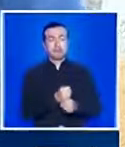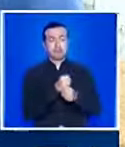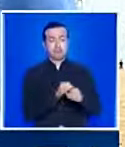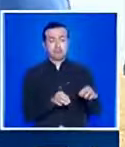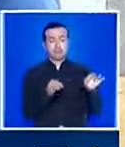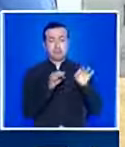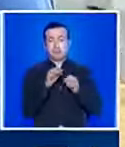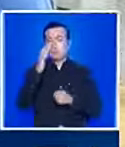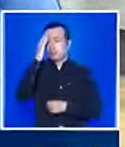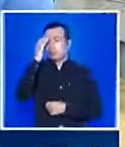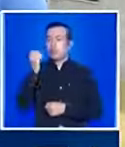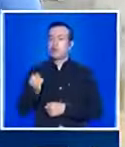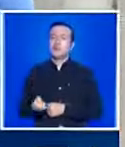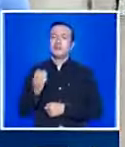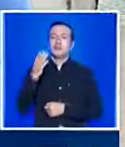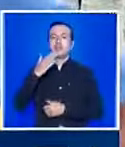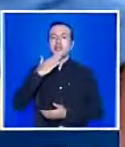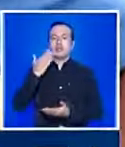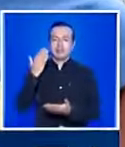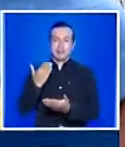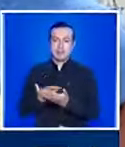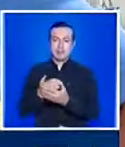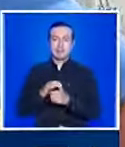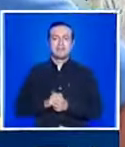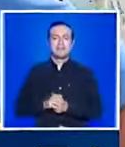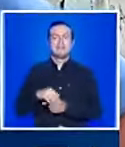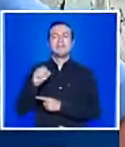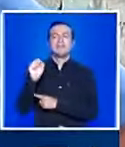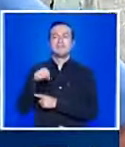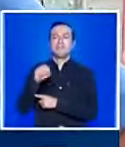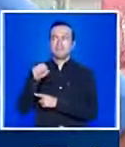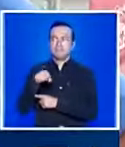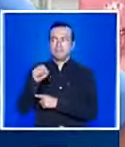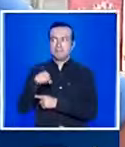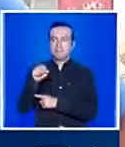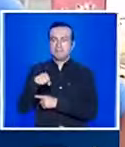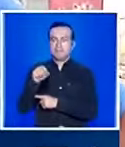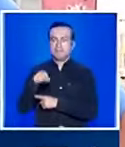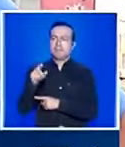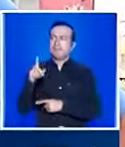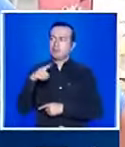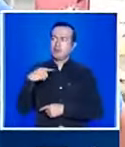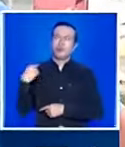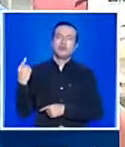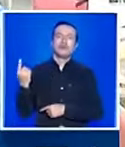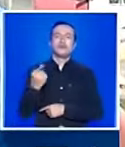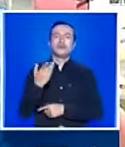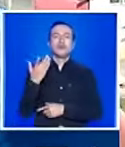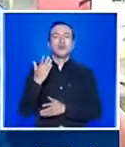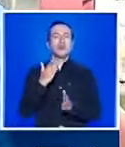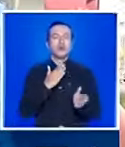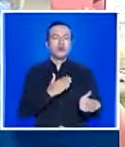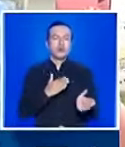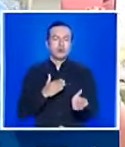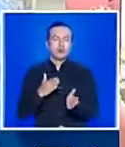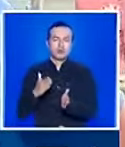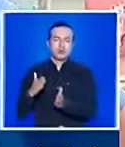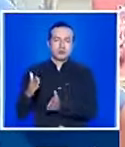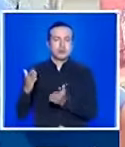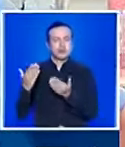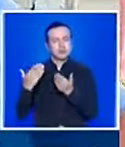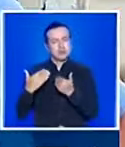Muy buenos días. Gracias. Sí, definitivamente nosotros de una u otra manera nos hemos organizado formando